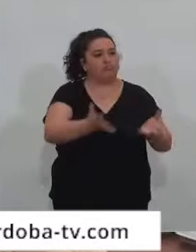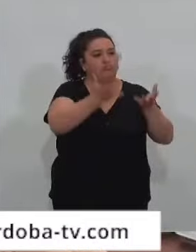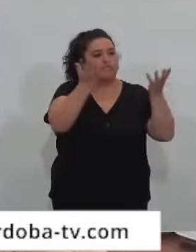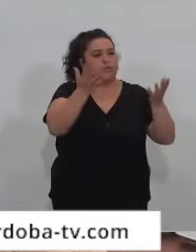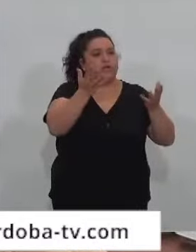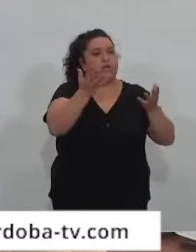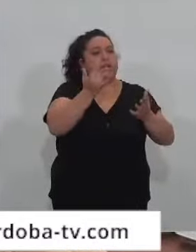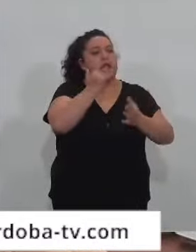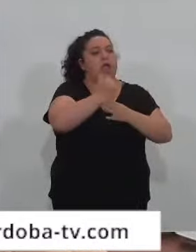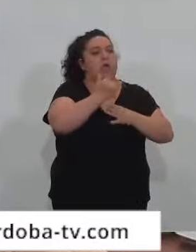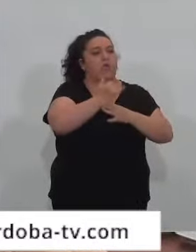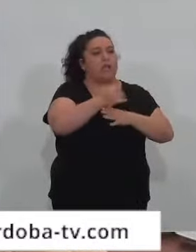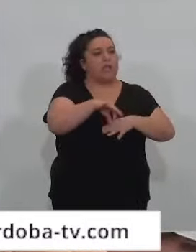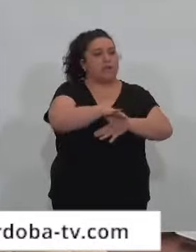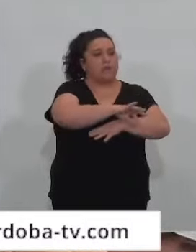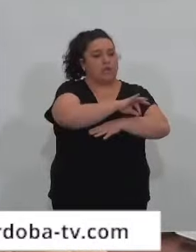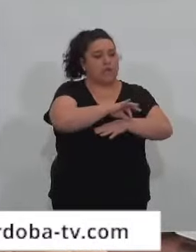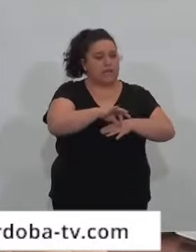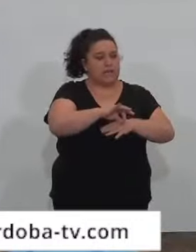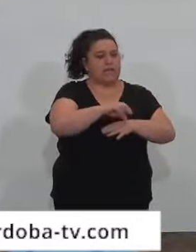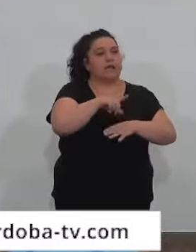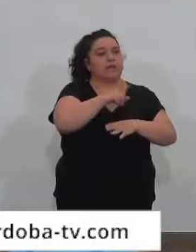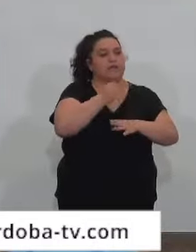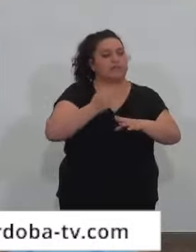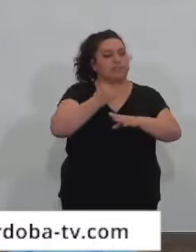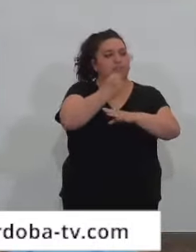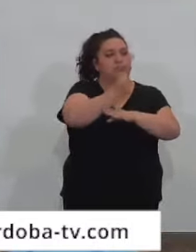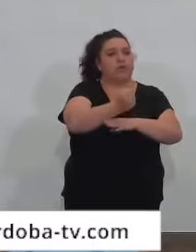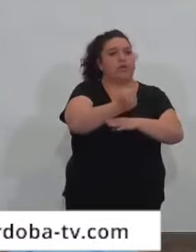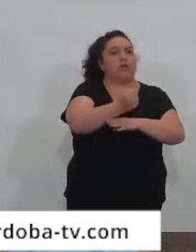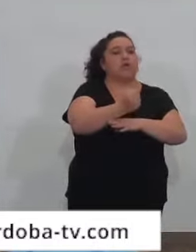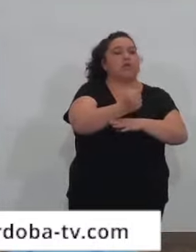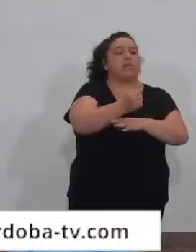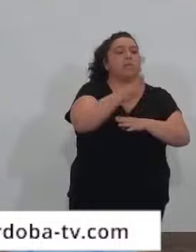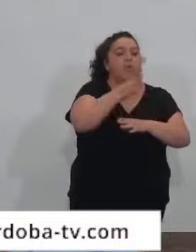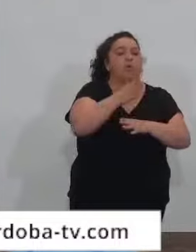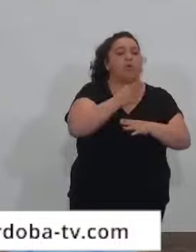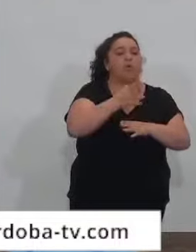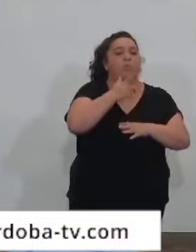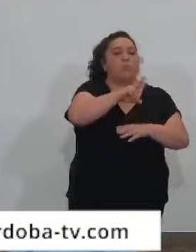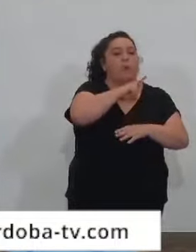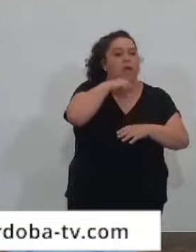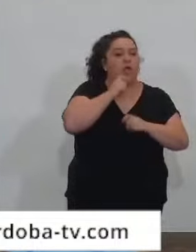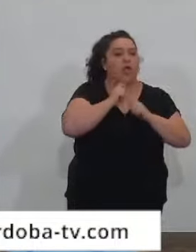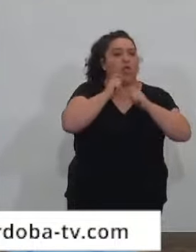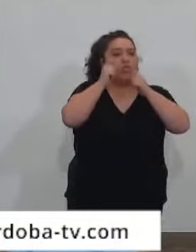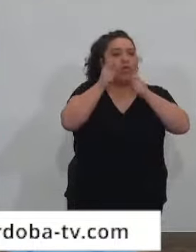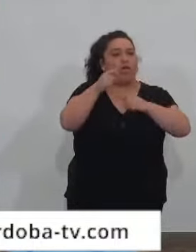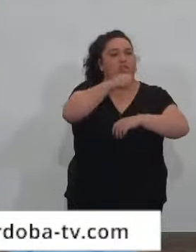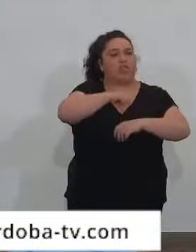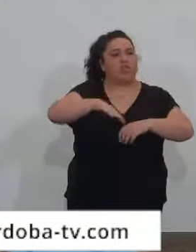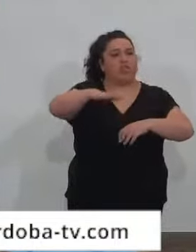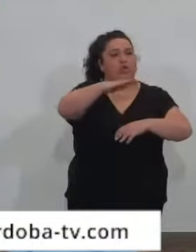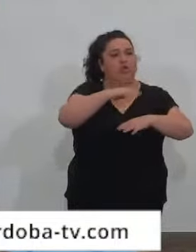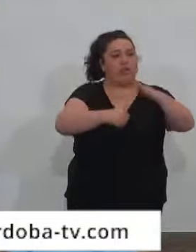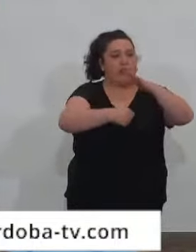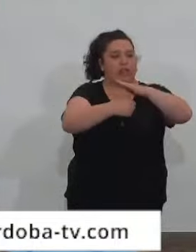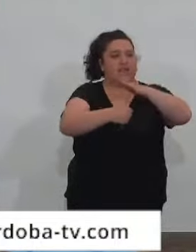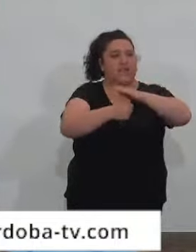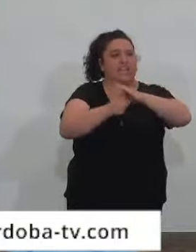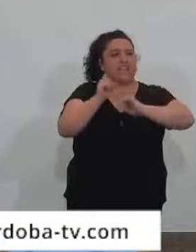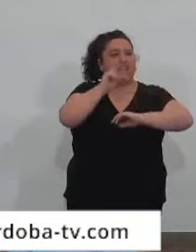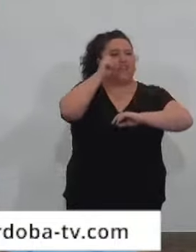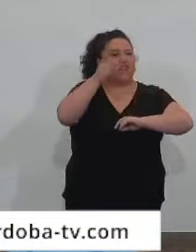crítica de la zona norte y el Guadiato, estaba ahí esa escuela y ahí el director es un magnífico director que cree, un catedrático que tiene